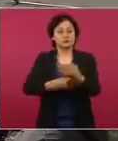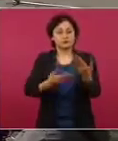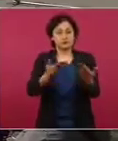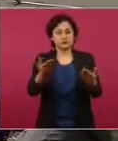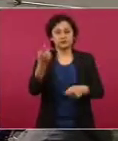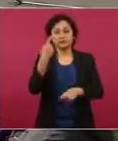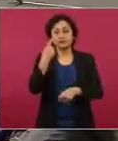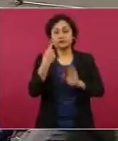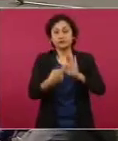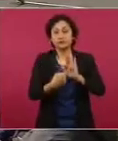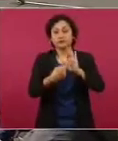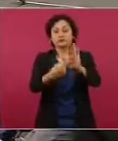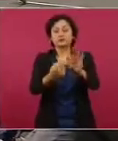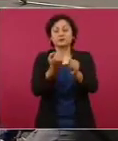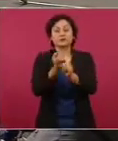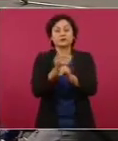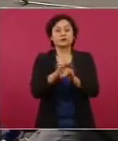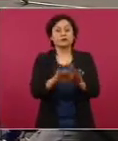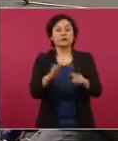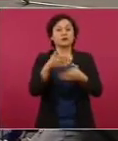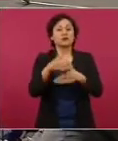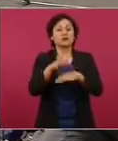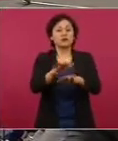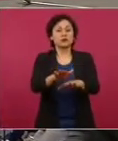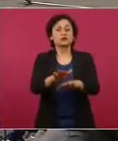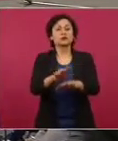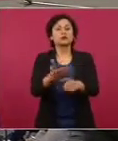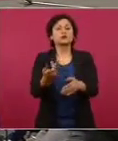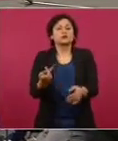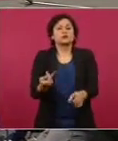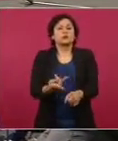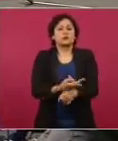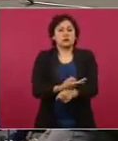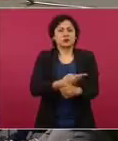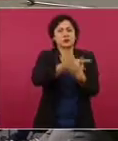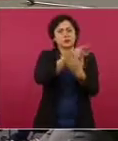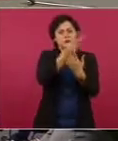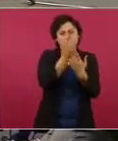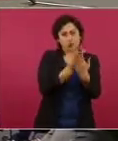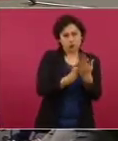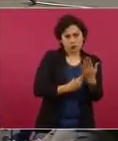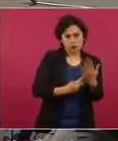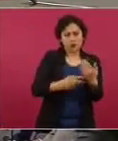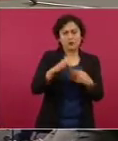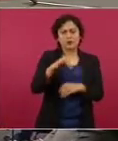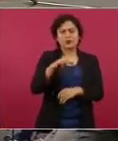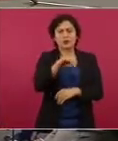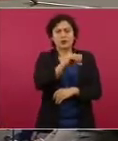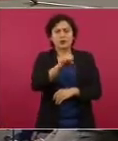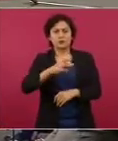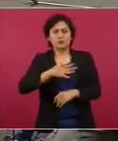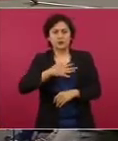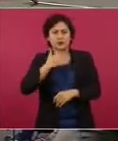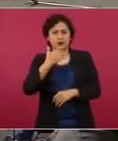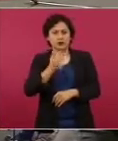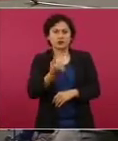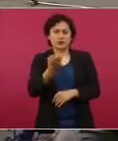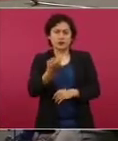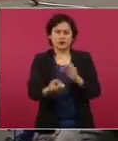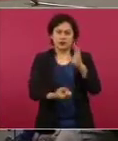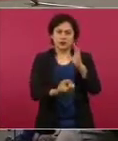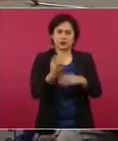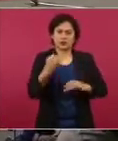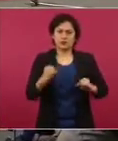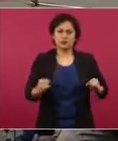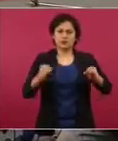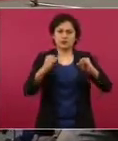Vamos a informar sobre el avance que ha tenido el programa Bienestar, esta nueva institución para la atención de